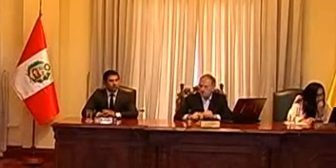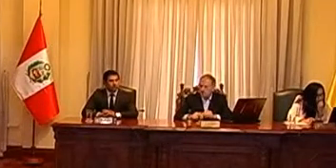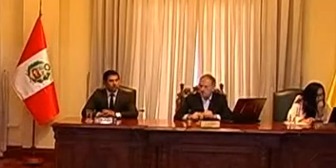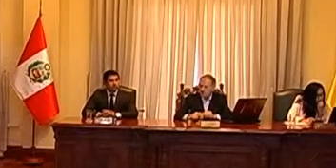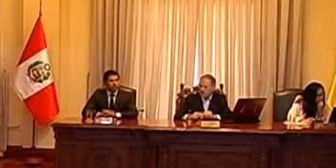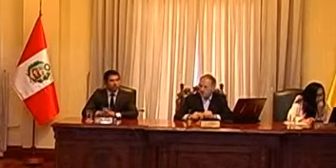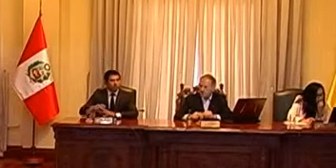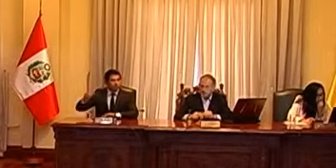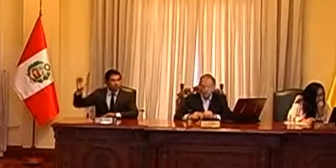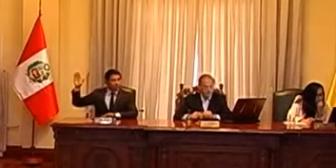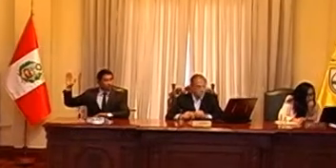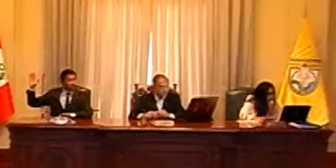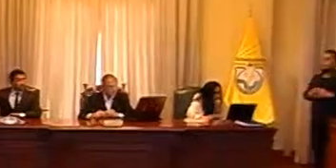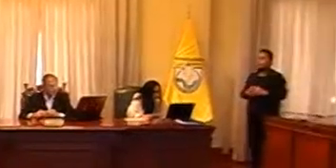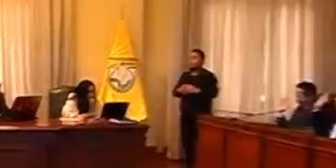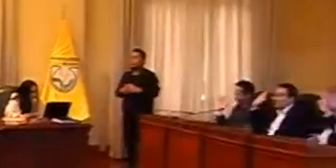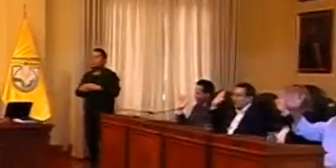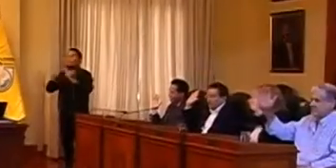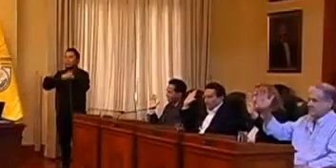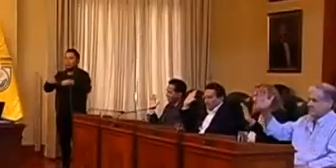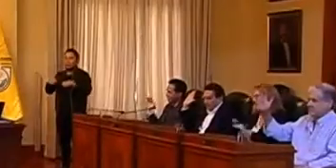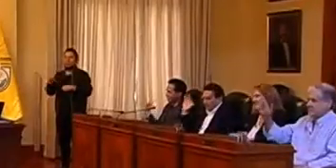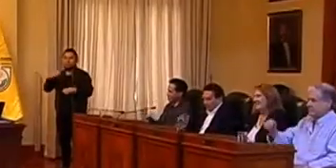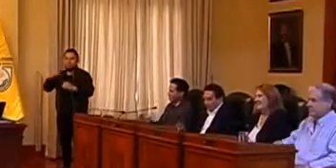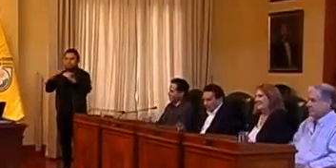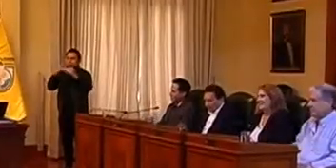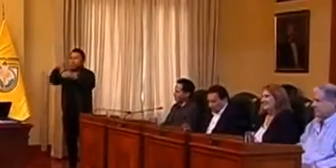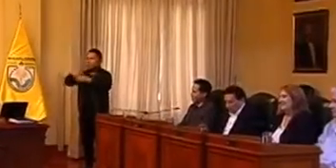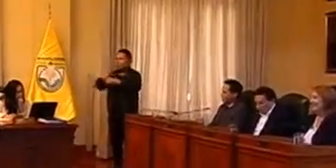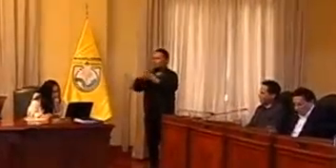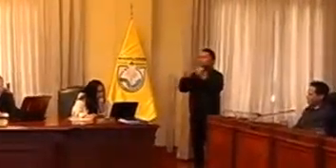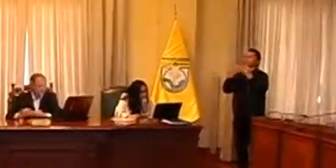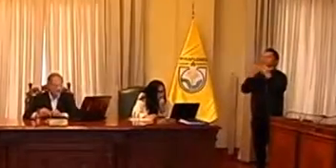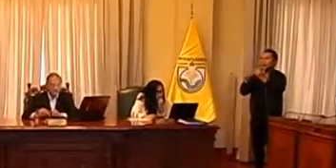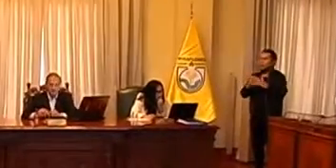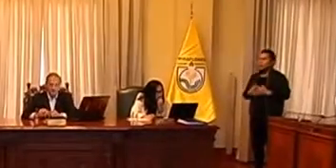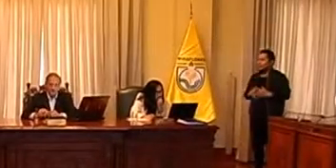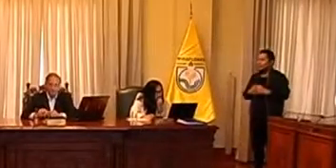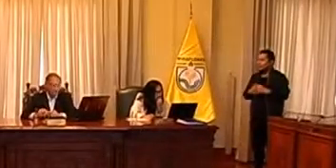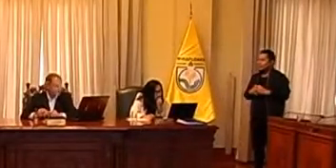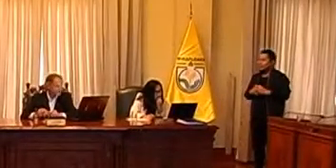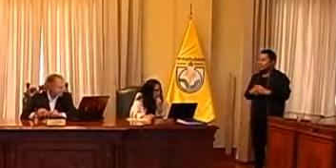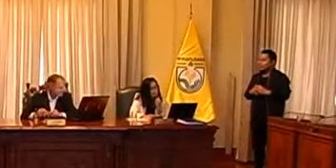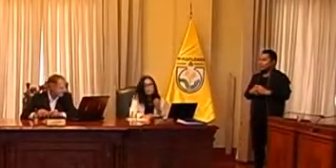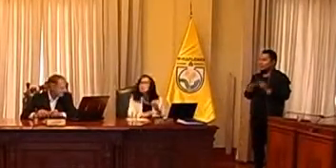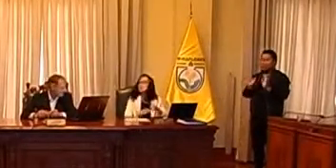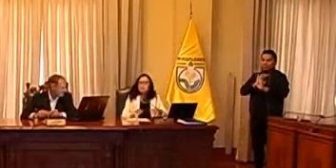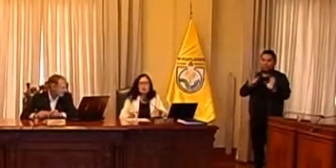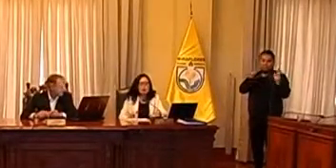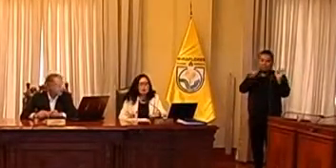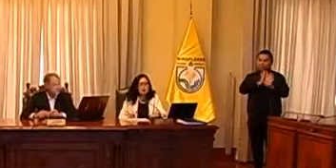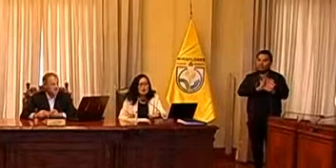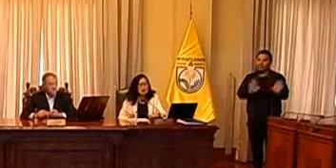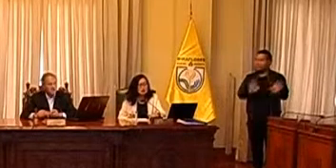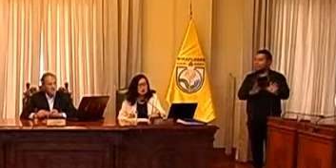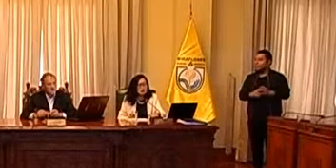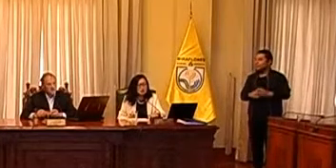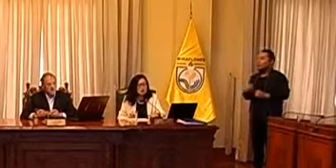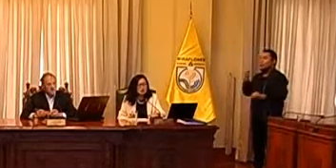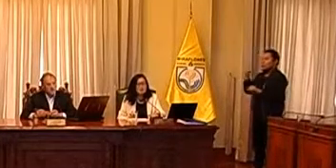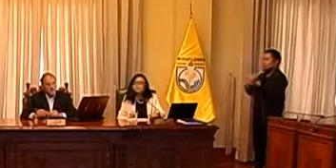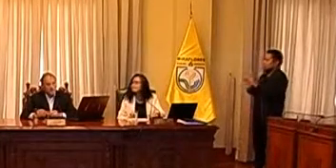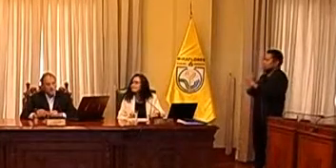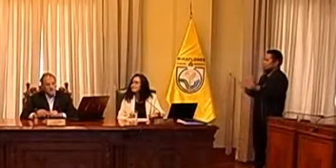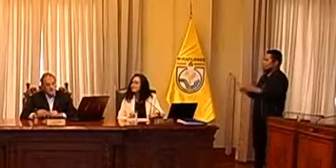expresarlo en señal de conformidad, se aprueba por unanimidad de votos también. Muchas gracias. No tenemos más temas que tratar, ¿verdad? Es todo,